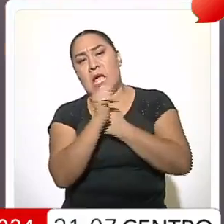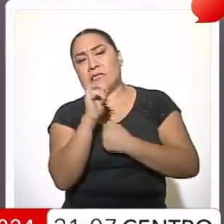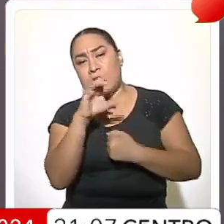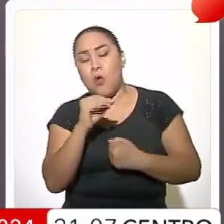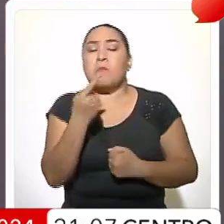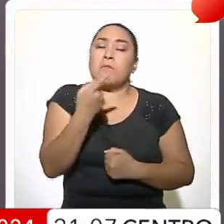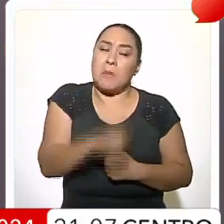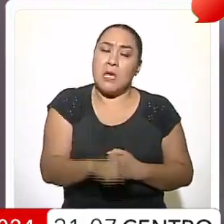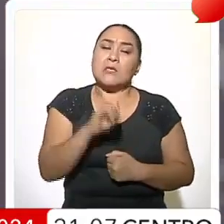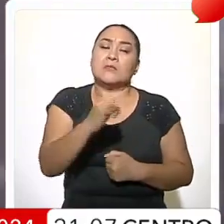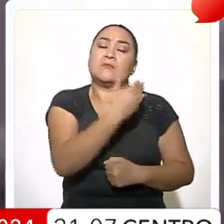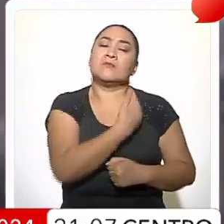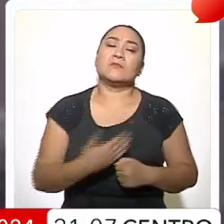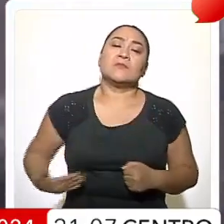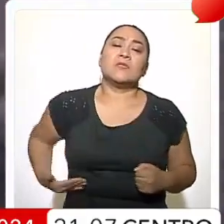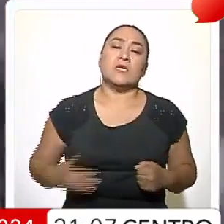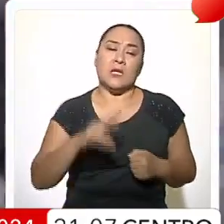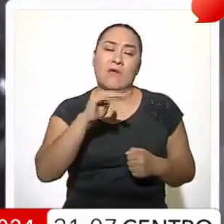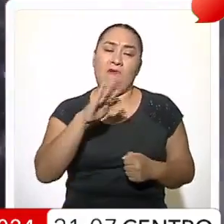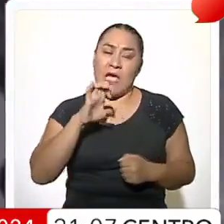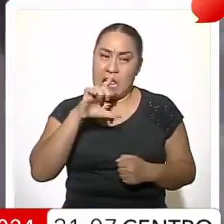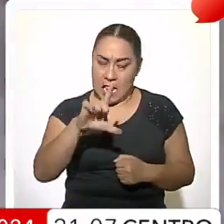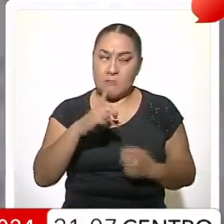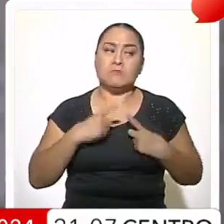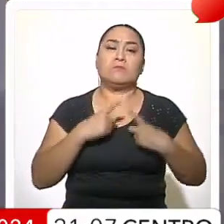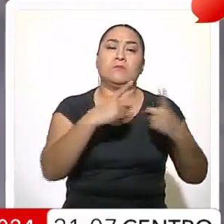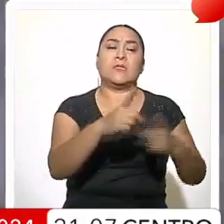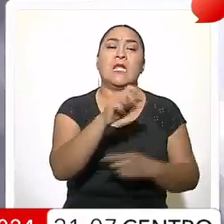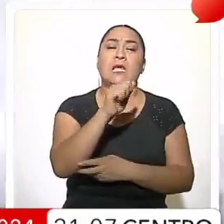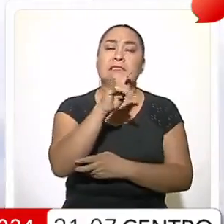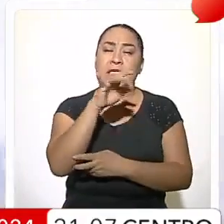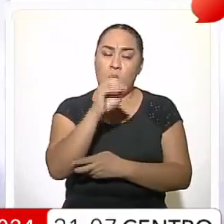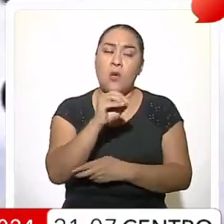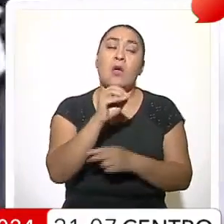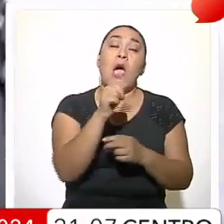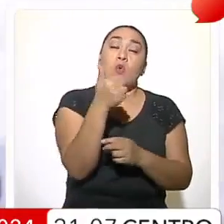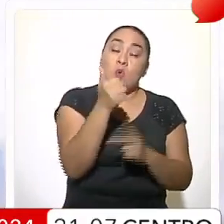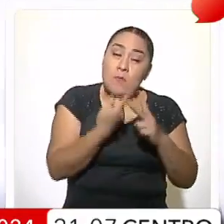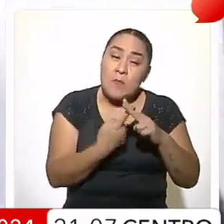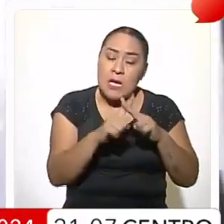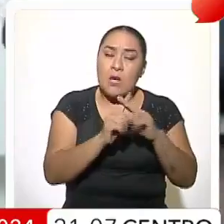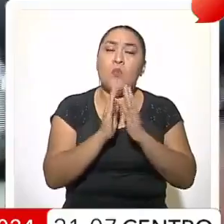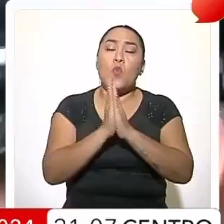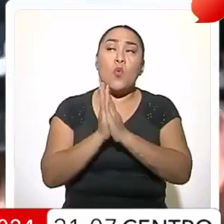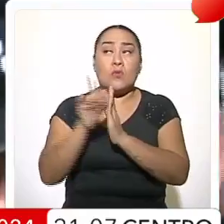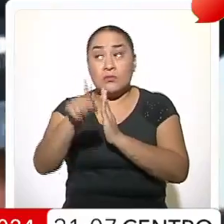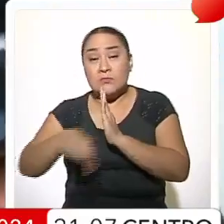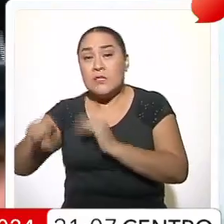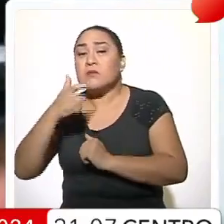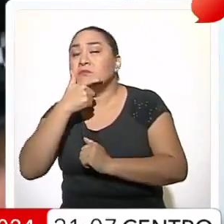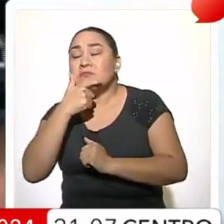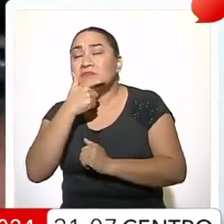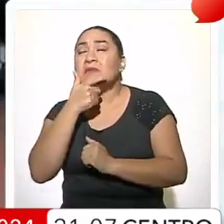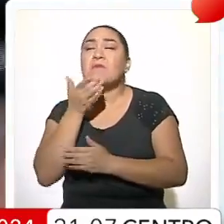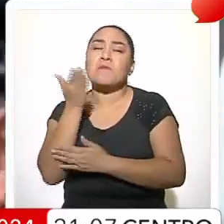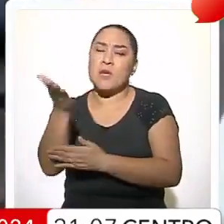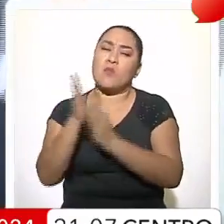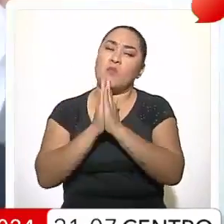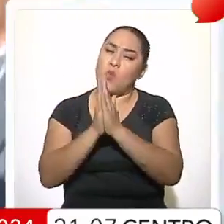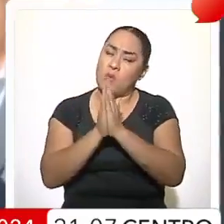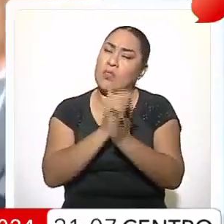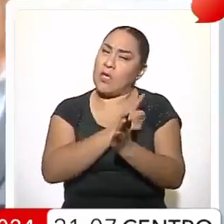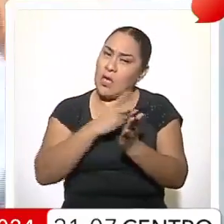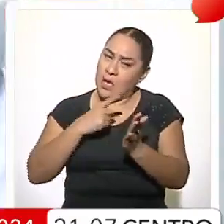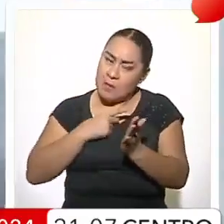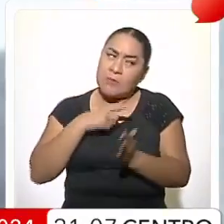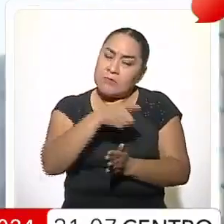el presidente Rafael Correa. Concedió el asilo en agosto y pidió a las autoridades británicas, sin éxito, un